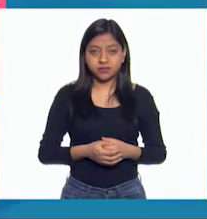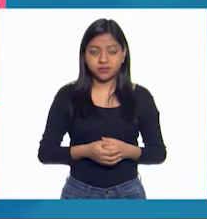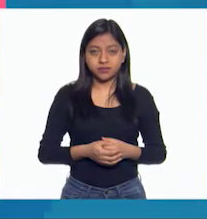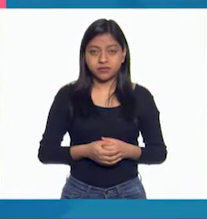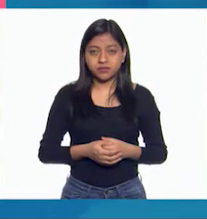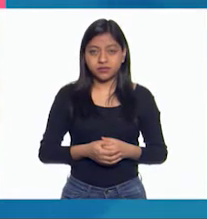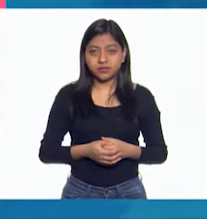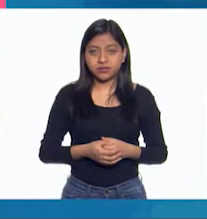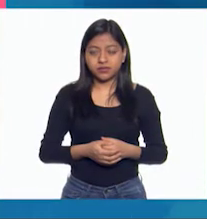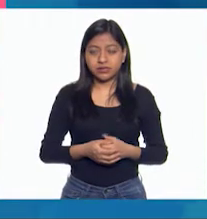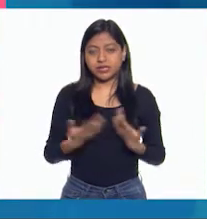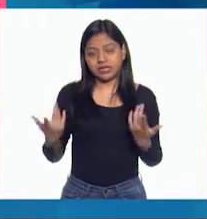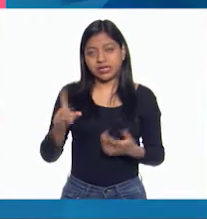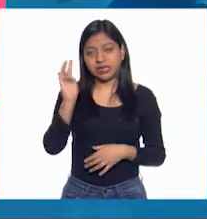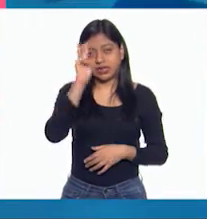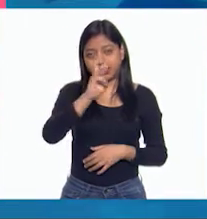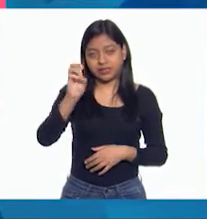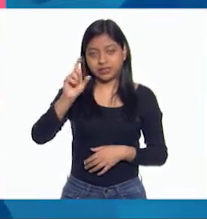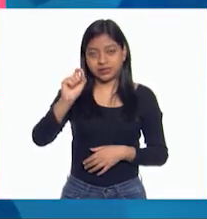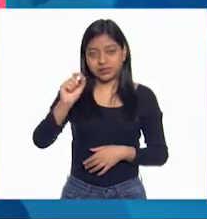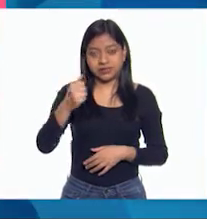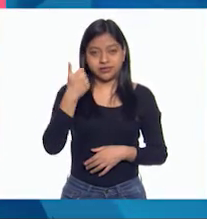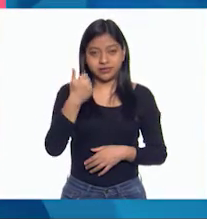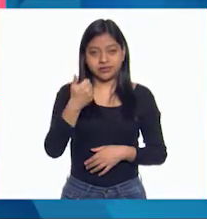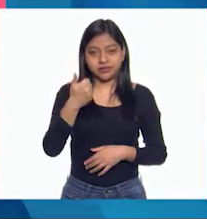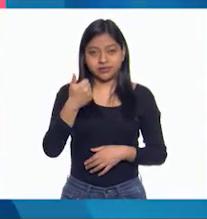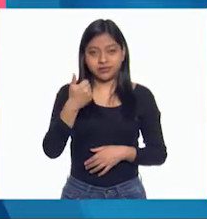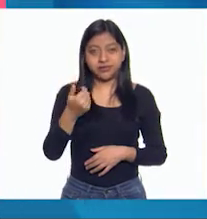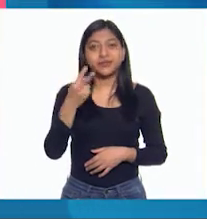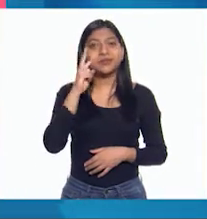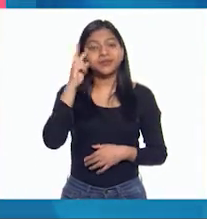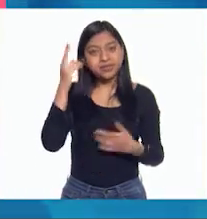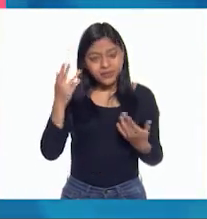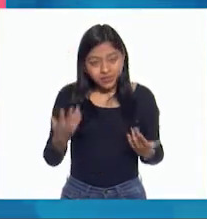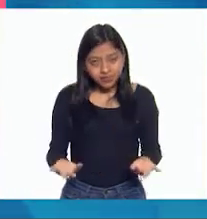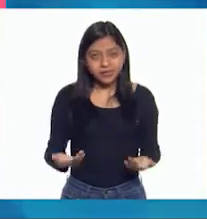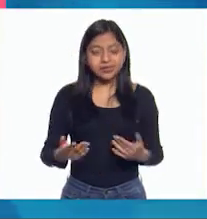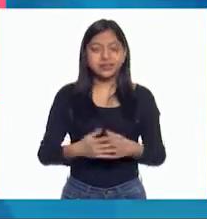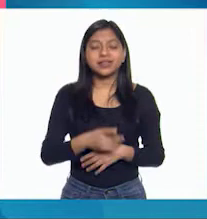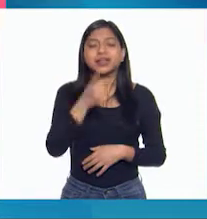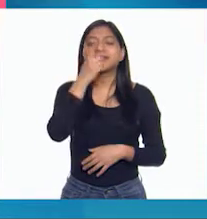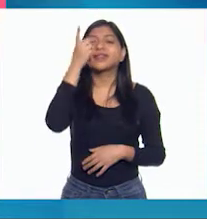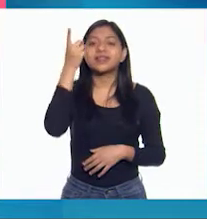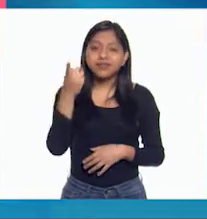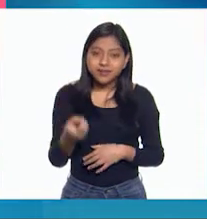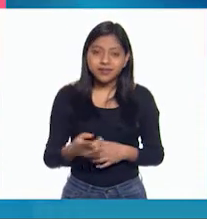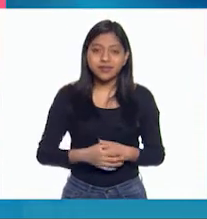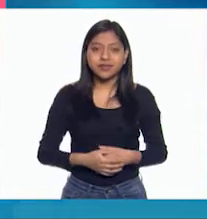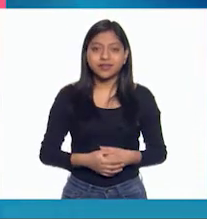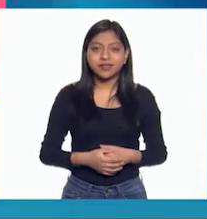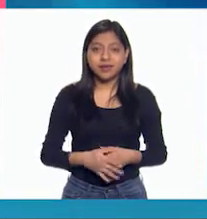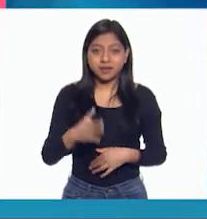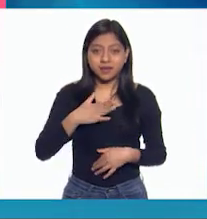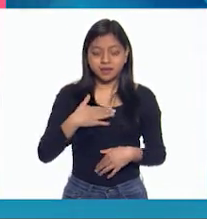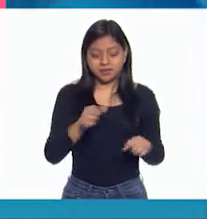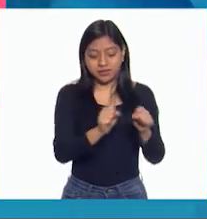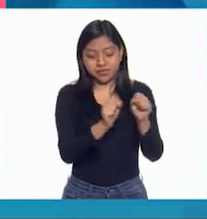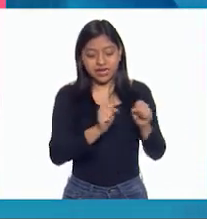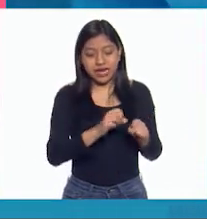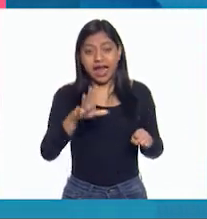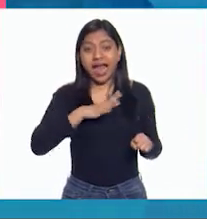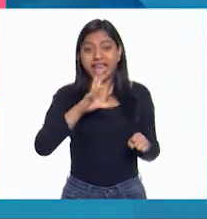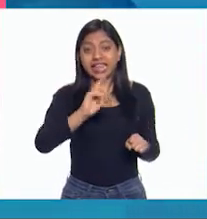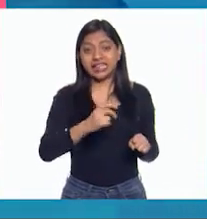alcanza? Para 326. ¿Ves? Te dije, si nada más en nuestro salón somos